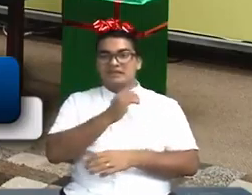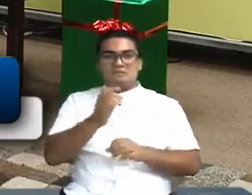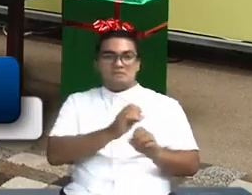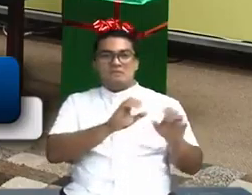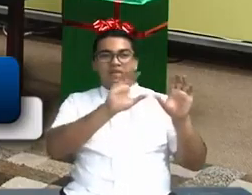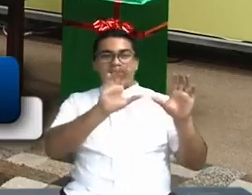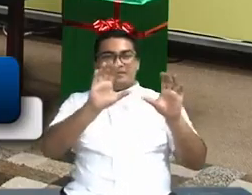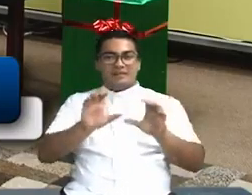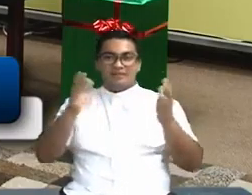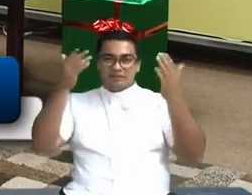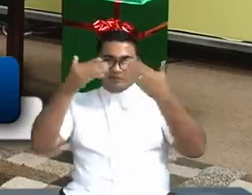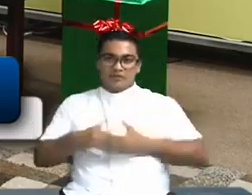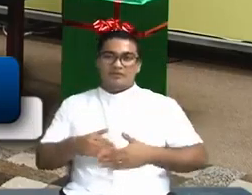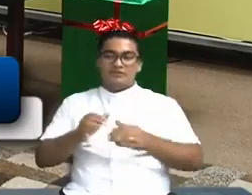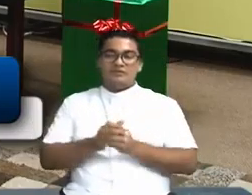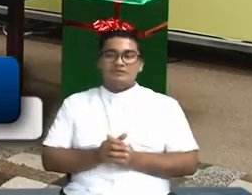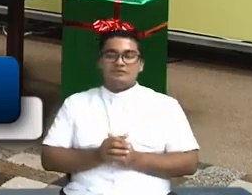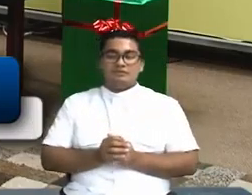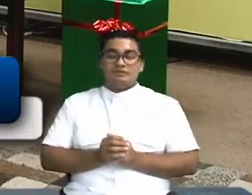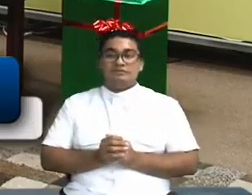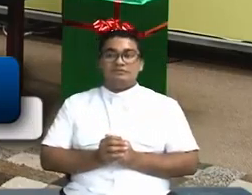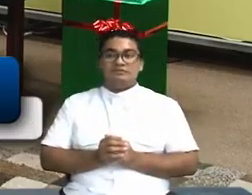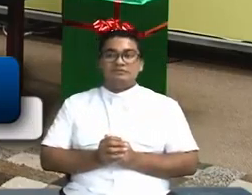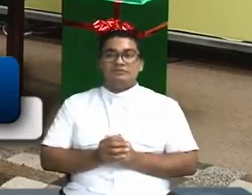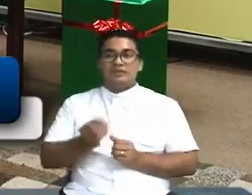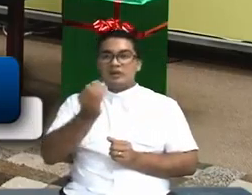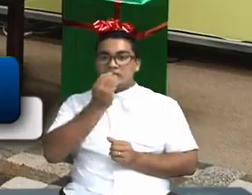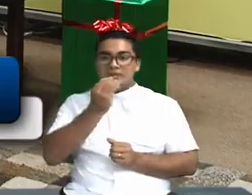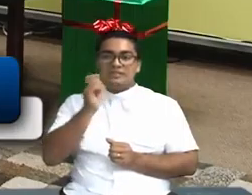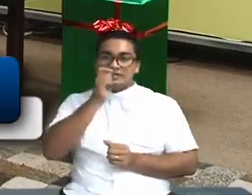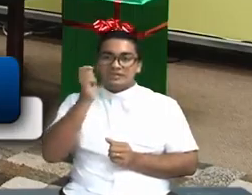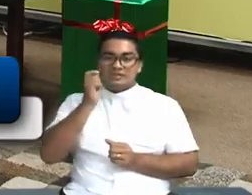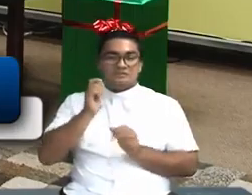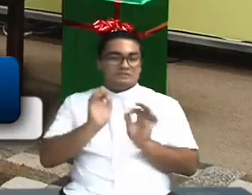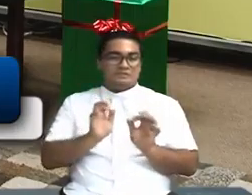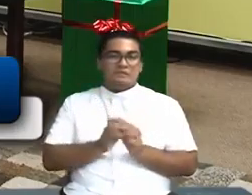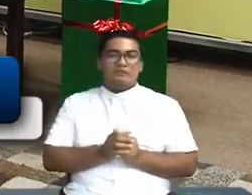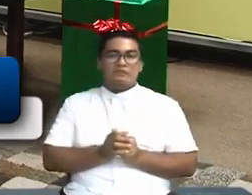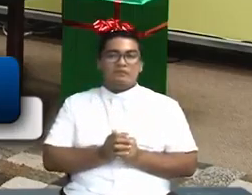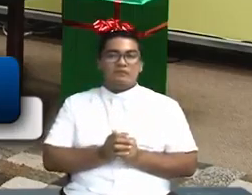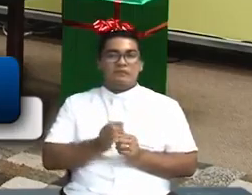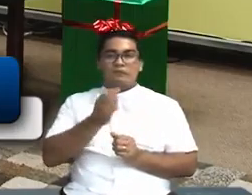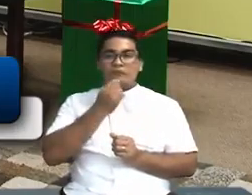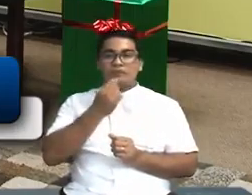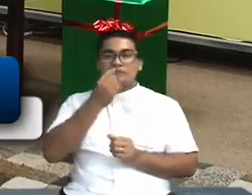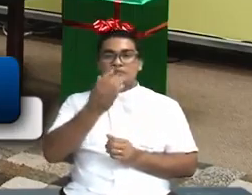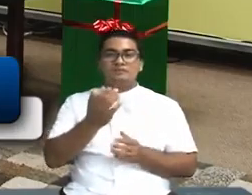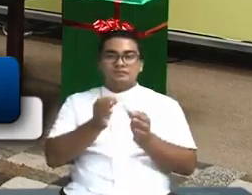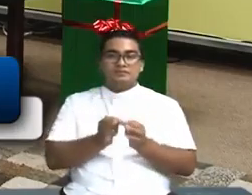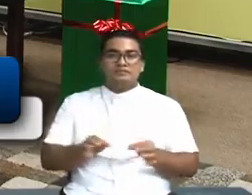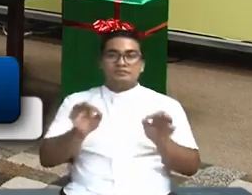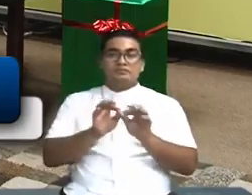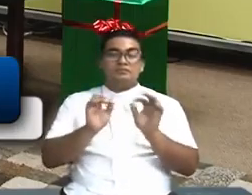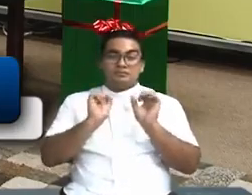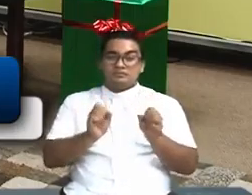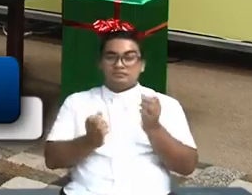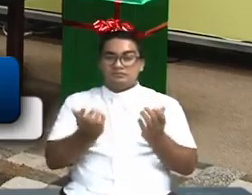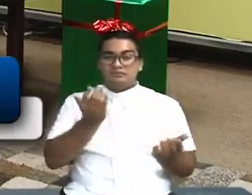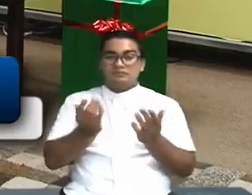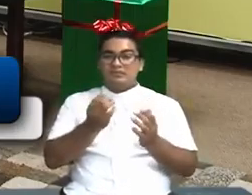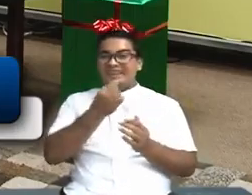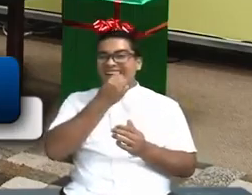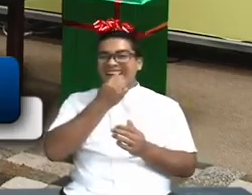y eso tiene una lógica, es decir, si vos comes, vos te lavas tus dientes, y es por qué, porque eso te pueden quedar residuos en los